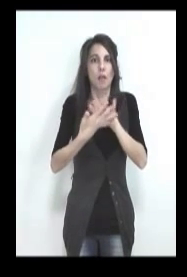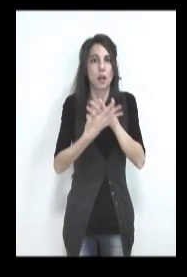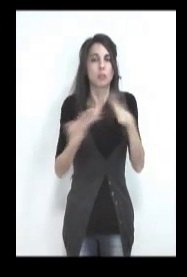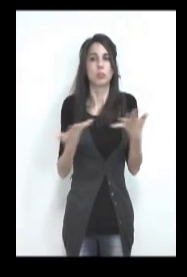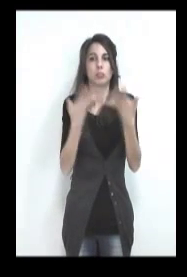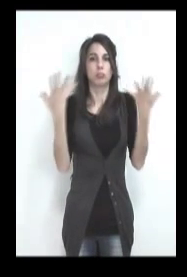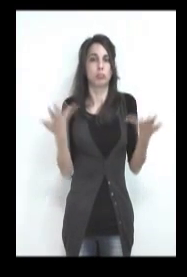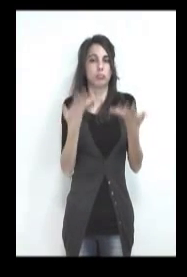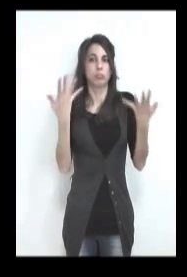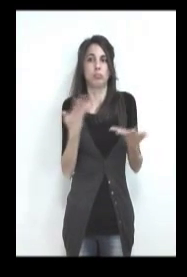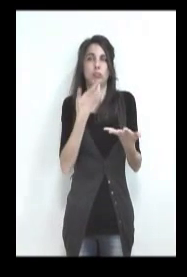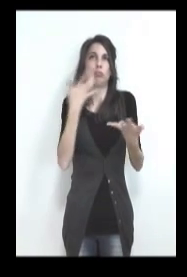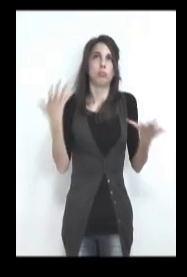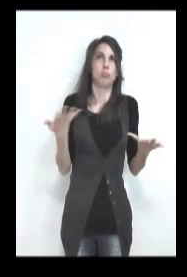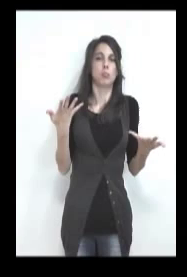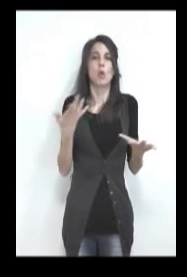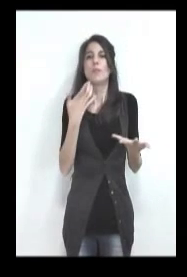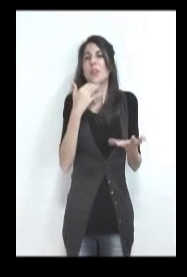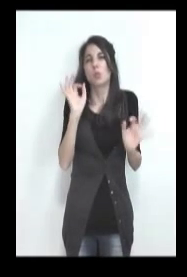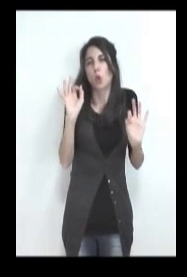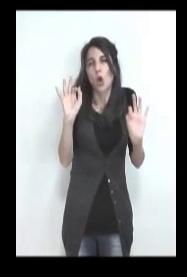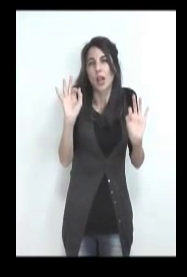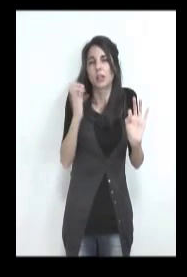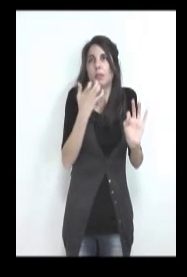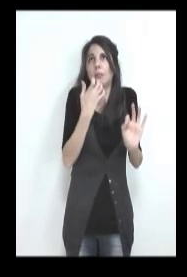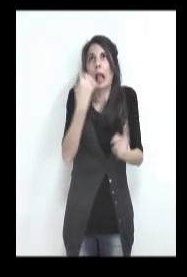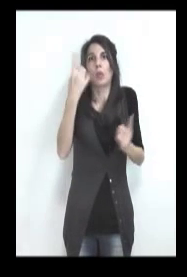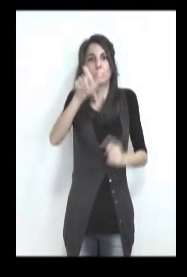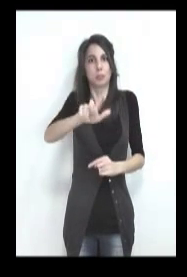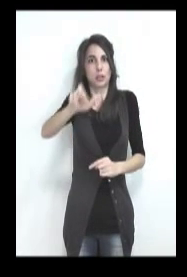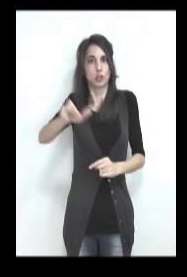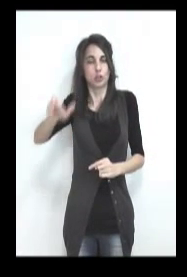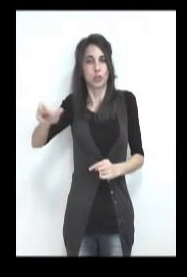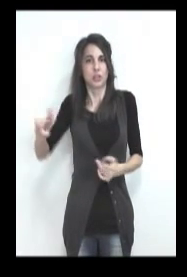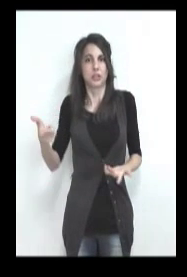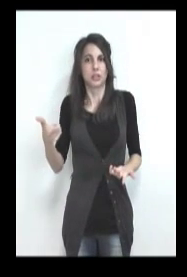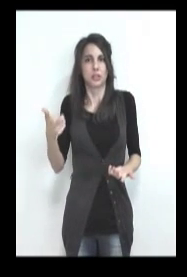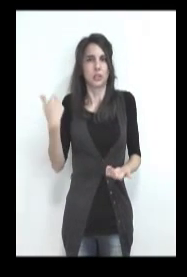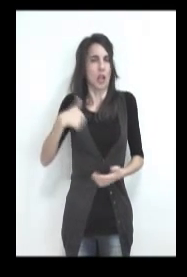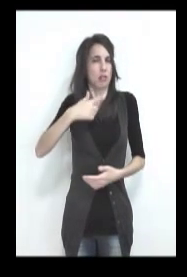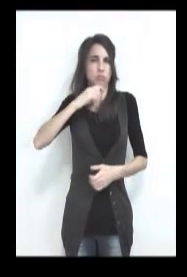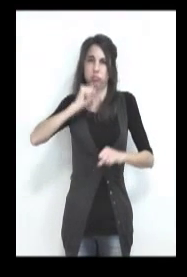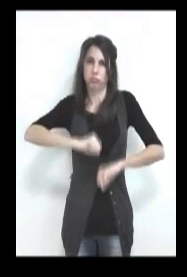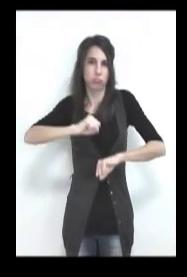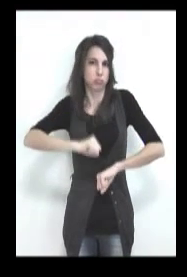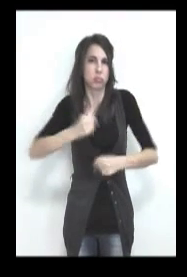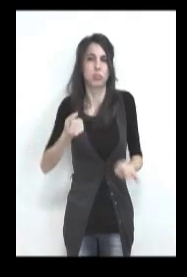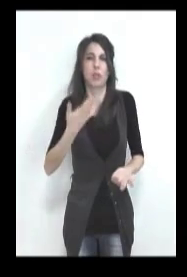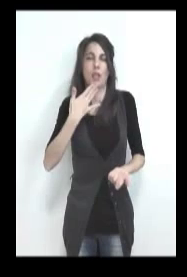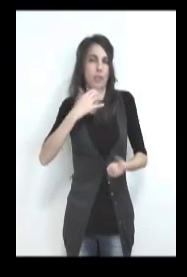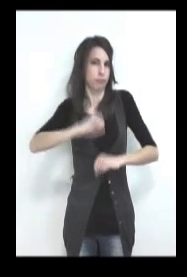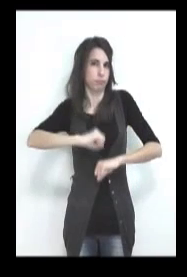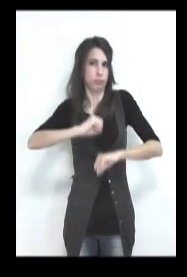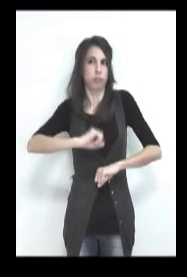ya yendo a casos como muy concretos, ¿no?, pues de gente que es que tiene muchos años y problemas